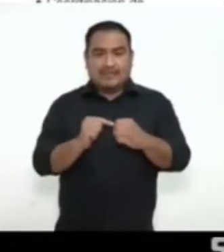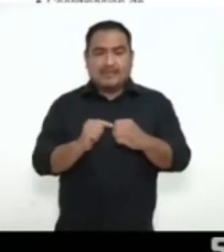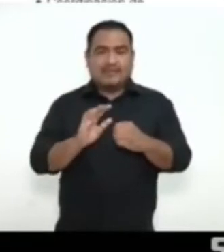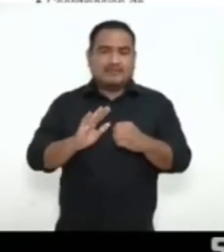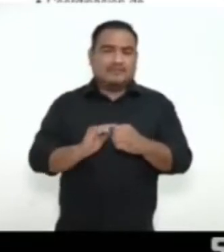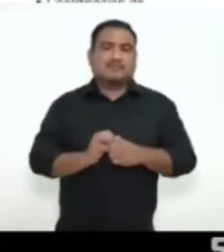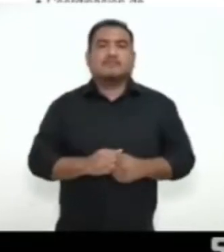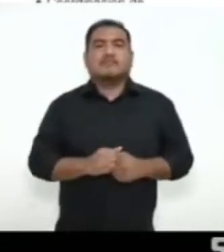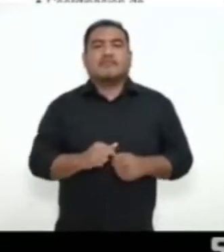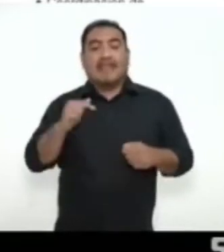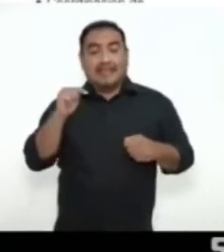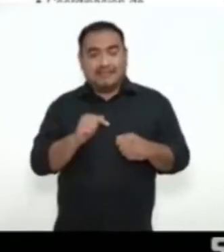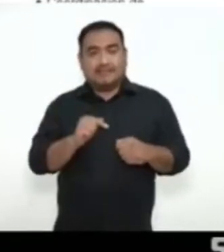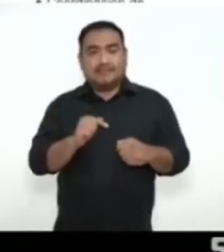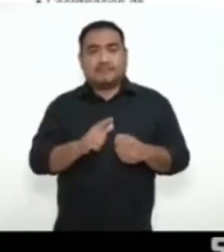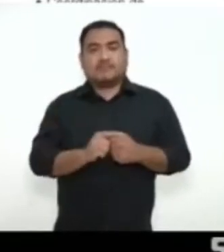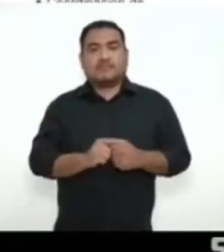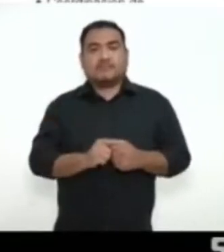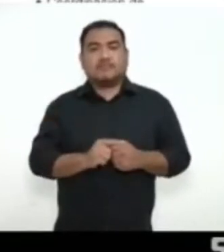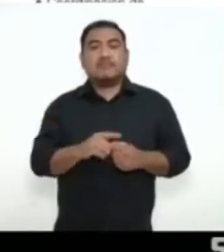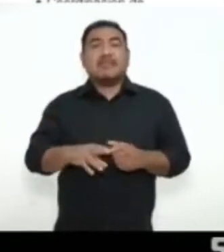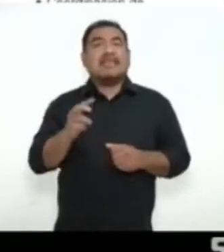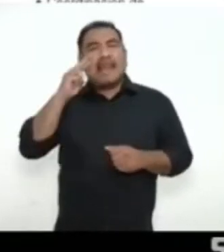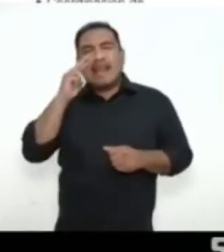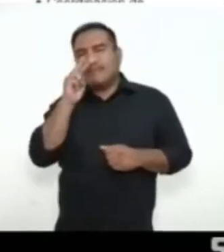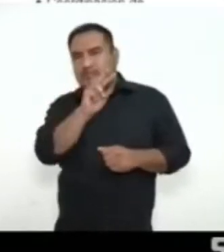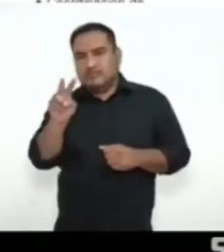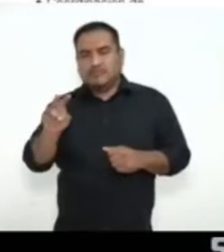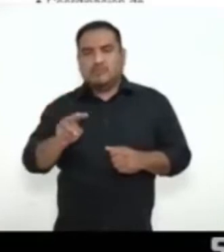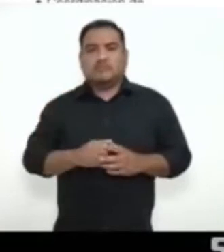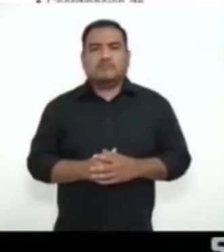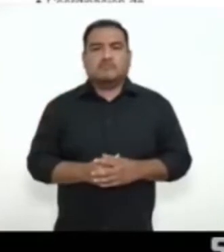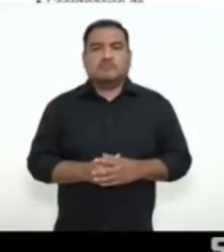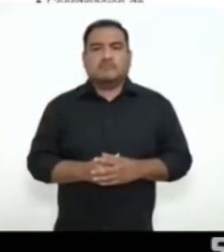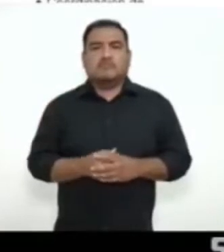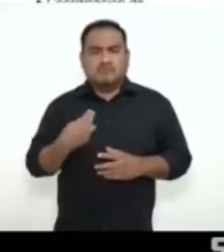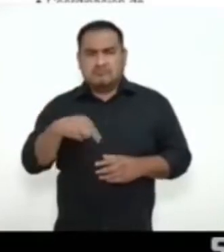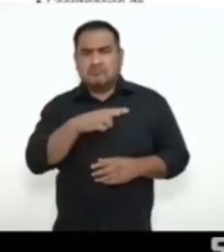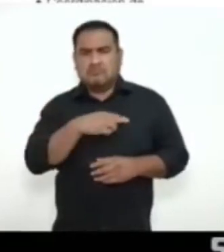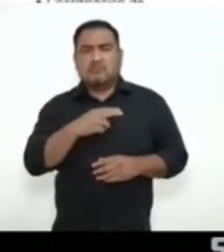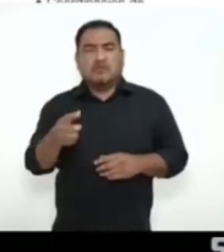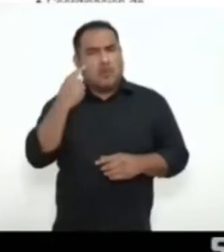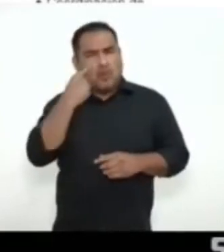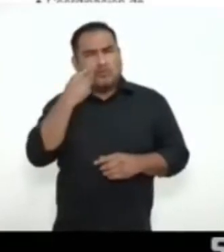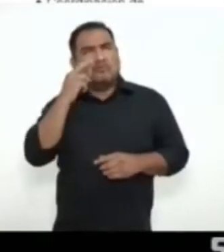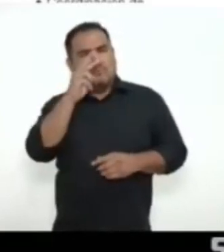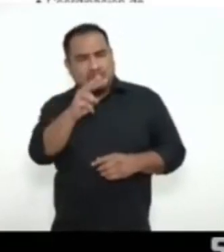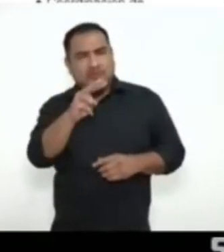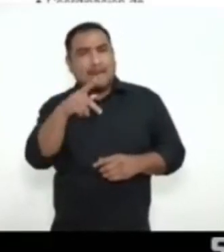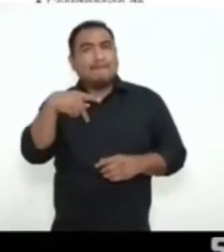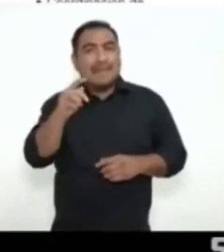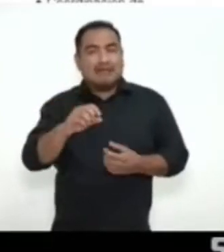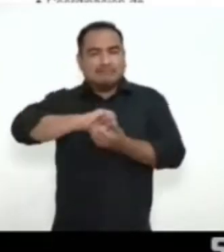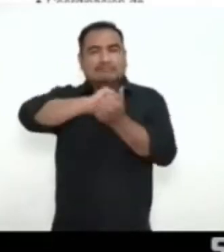nuca, se encuentra la parte de la visión. Nosotros vemos con los ojos, pero